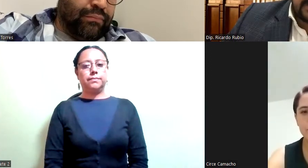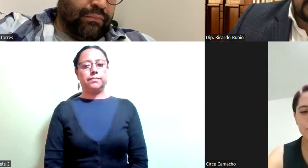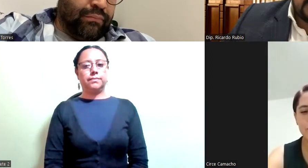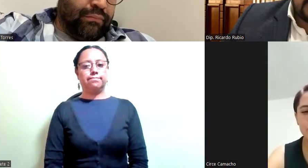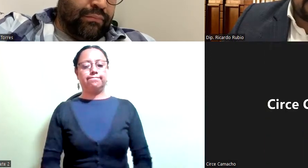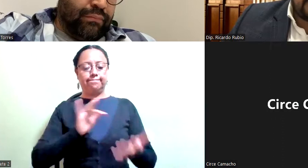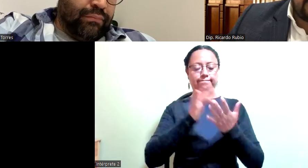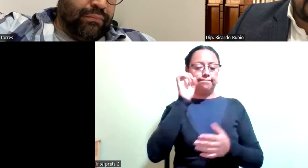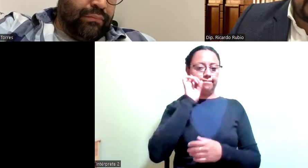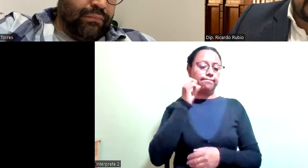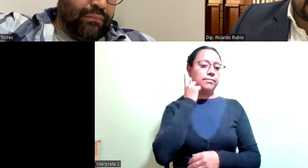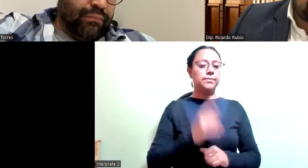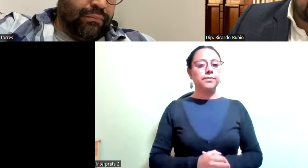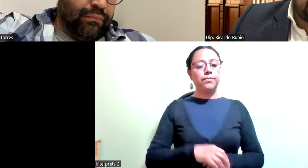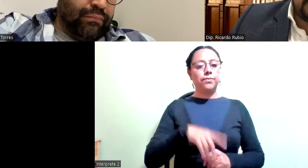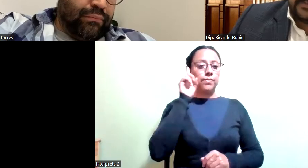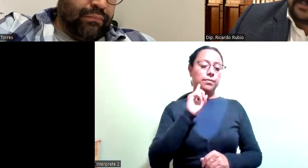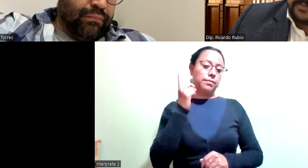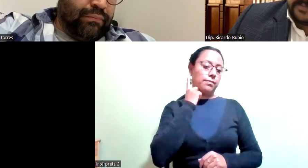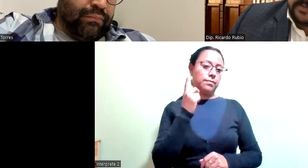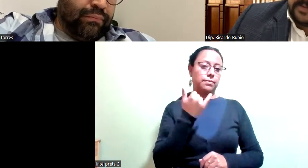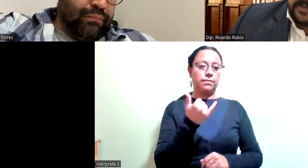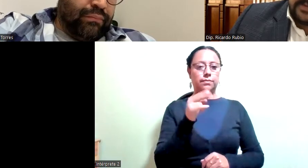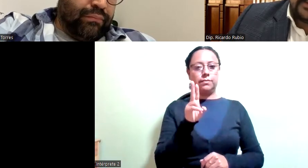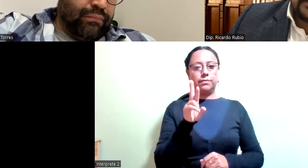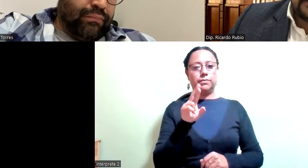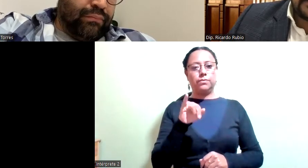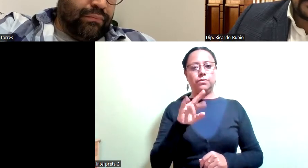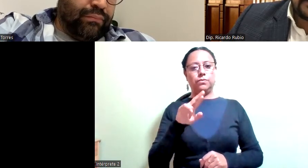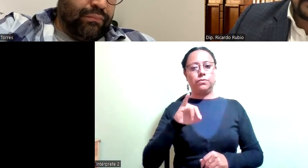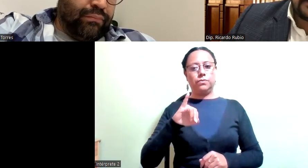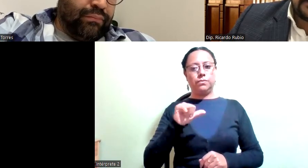Gracias, diputada. Diputada Yuriria Ayala Zúñiga.